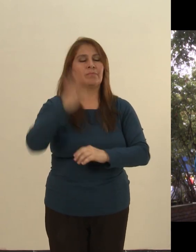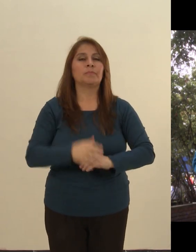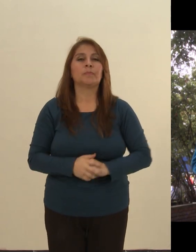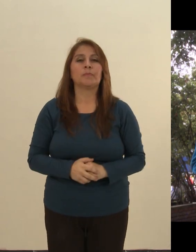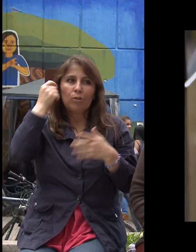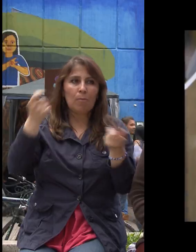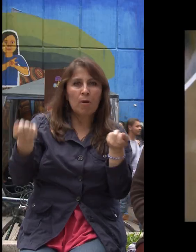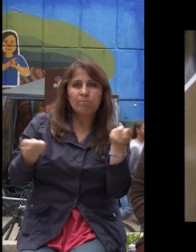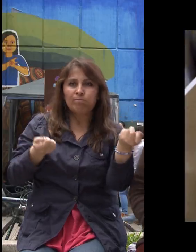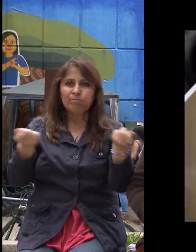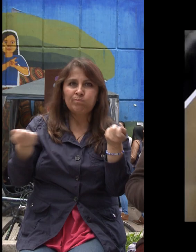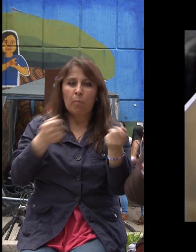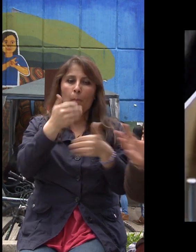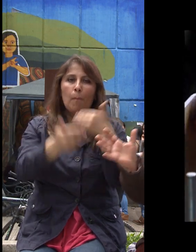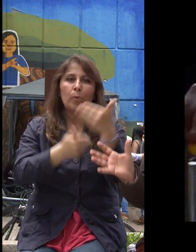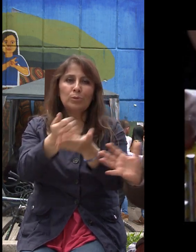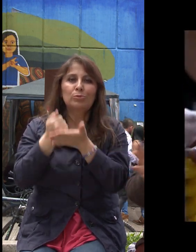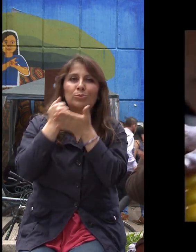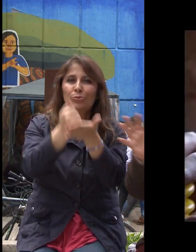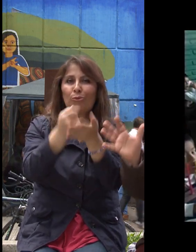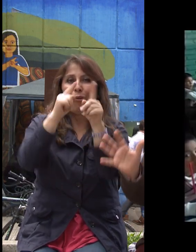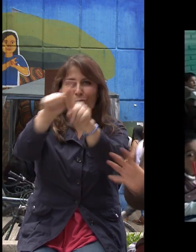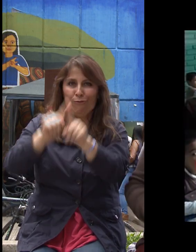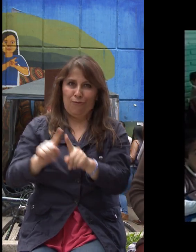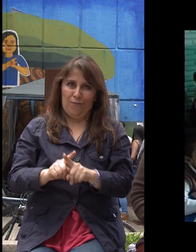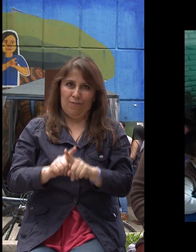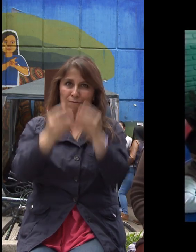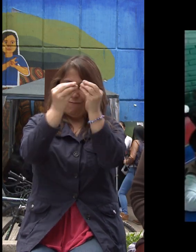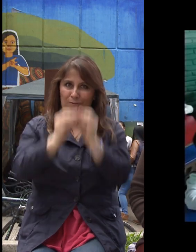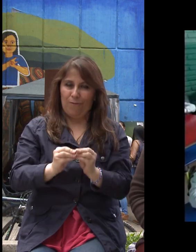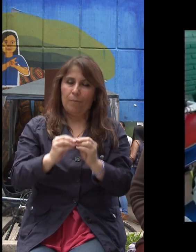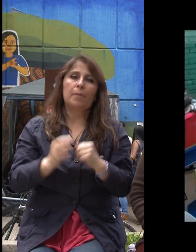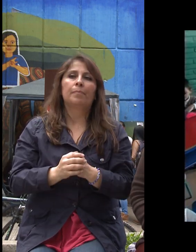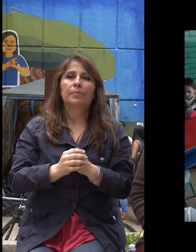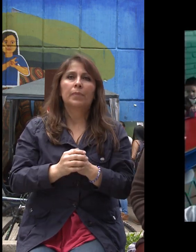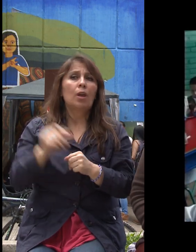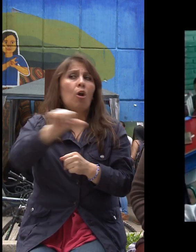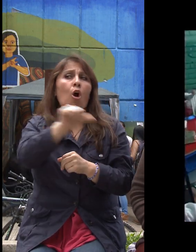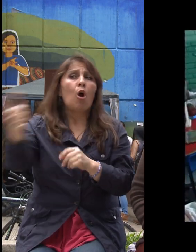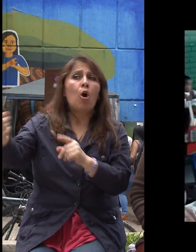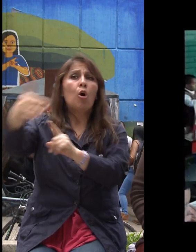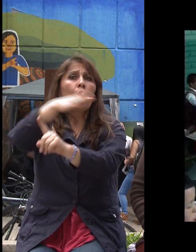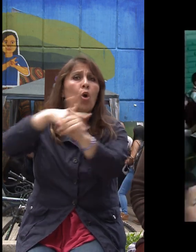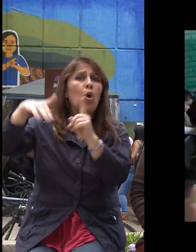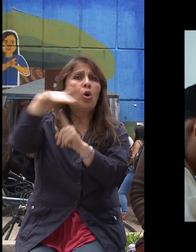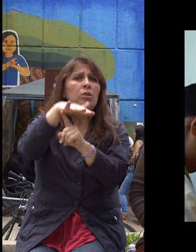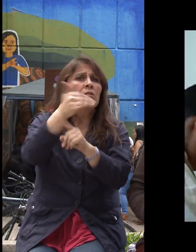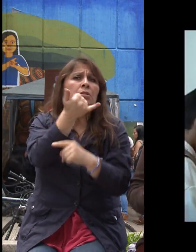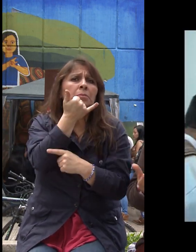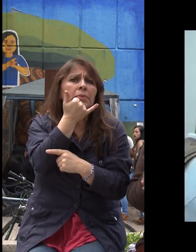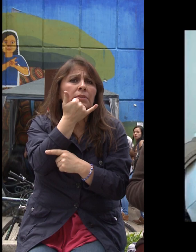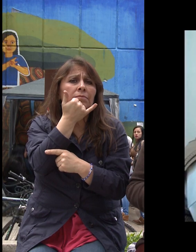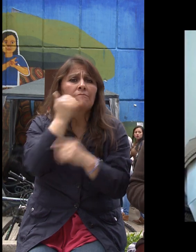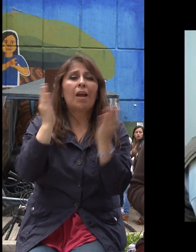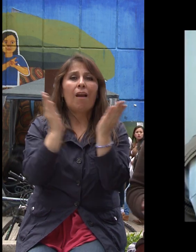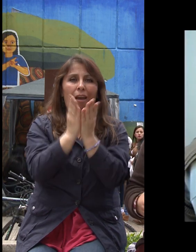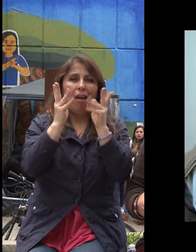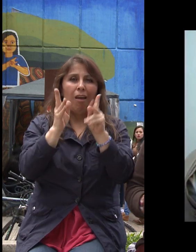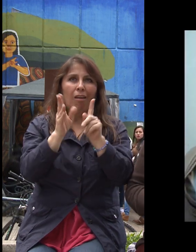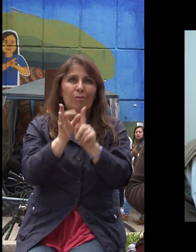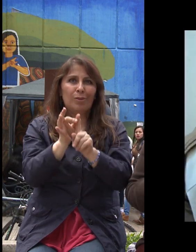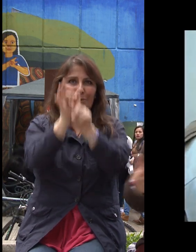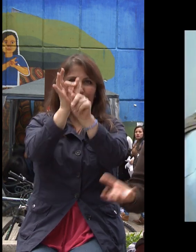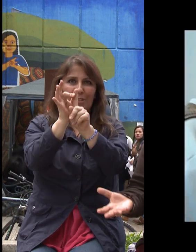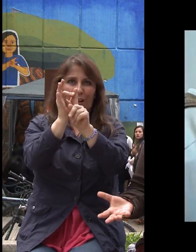talentos excepcionales. Si lo sacamos a otros contextos, pues el educador especial puede estar en el